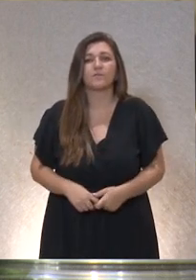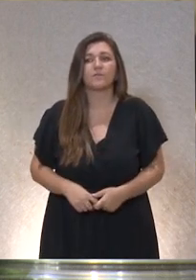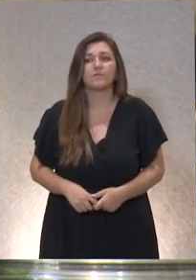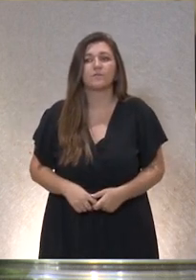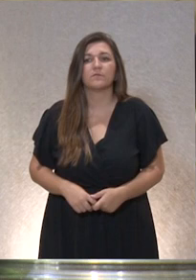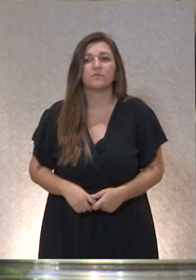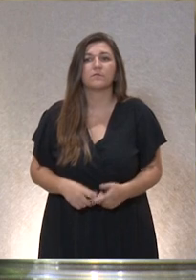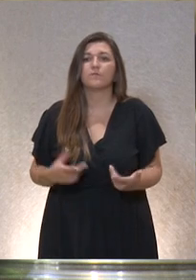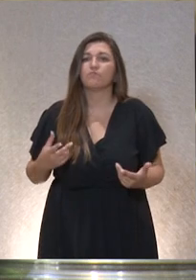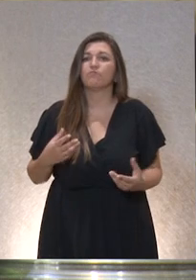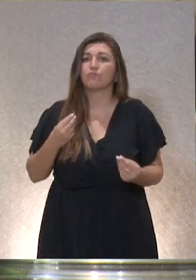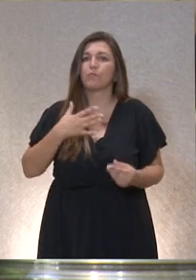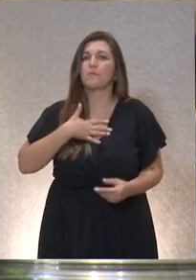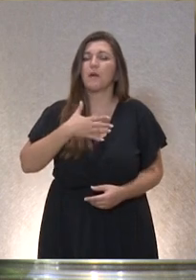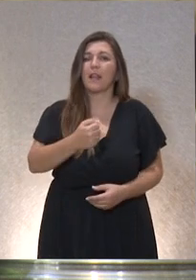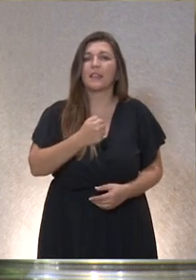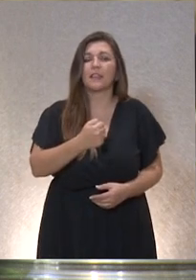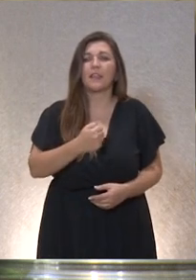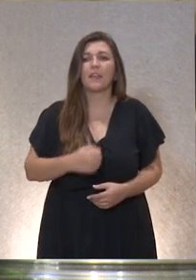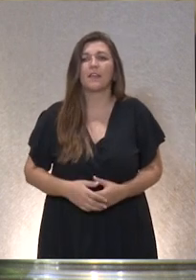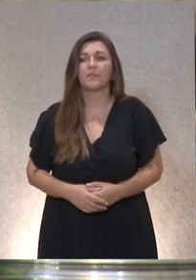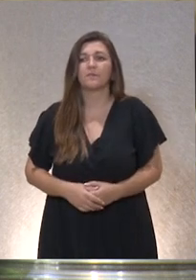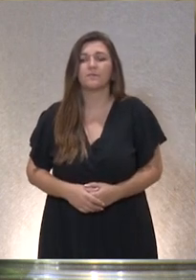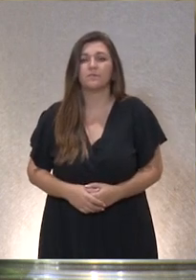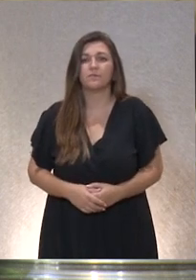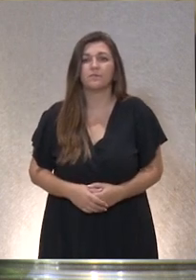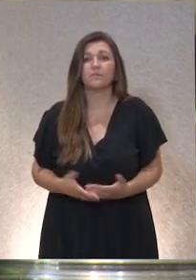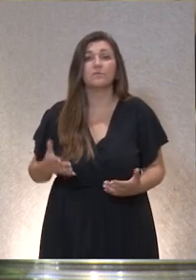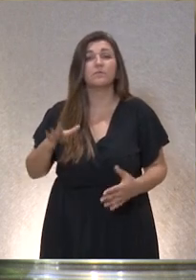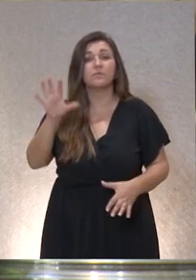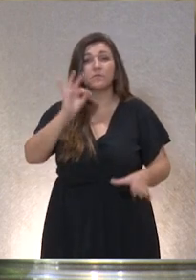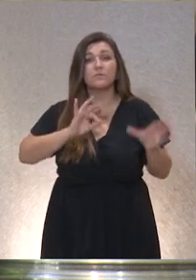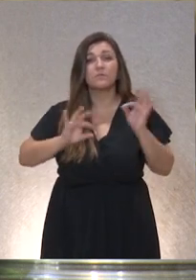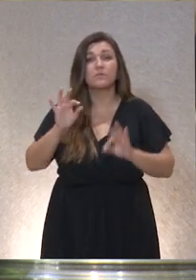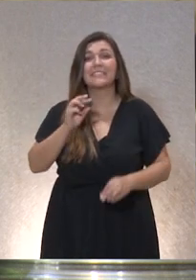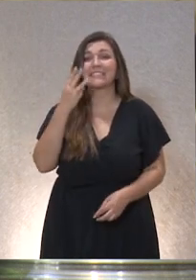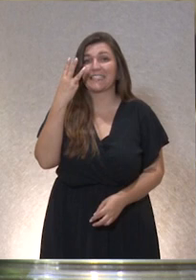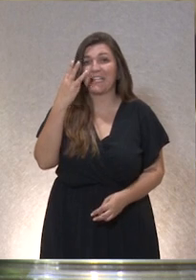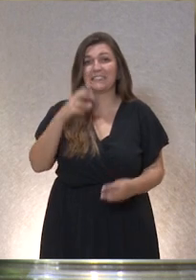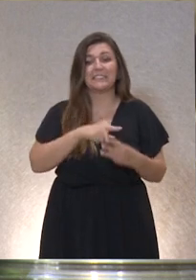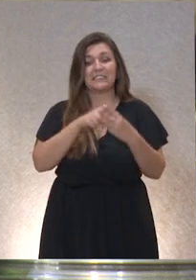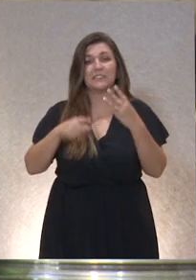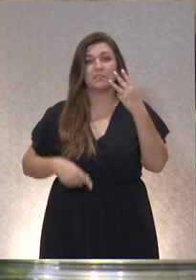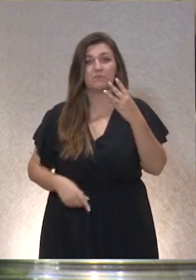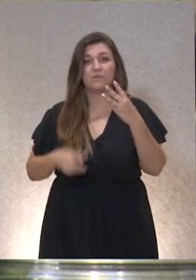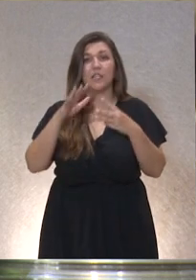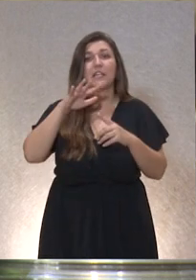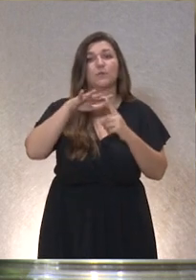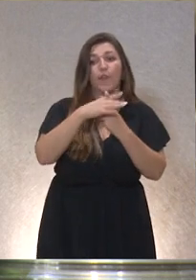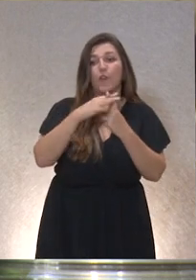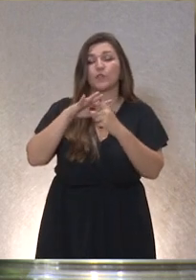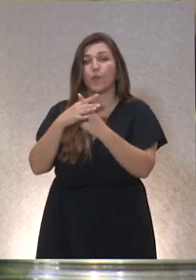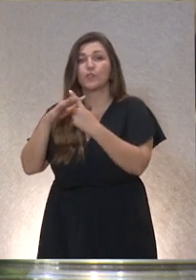eh mucho coraje y hemos seleccionado tres de estas situaciones